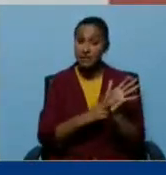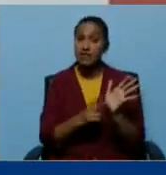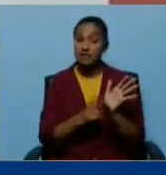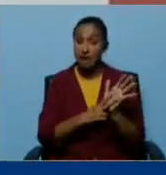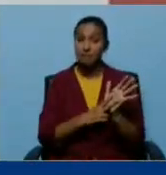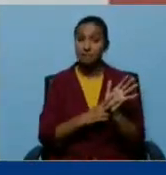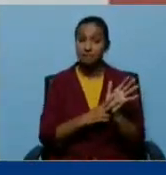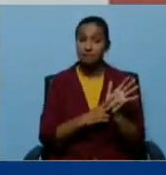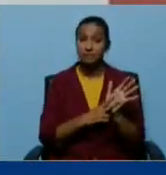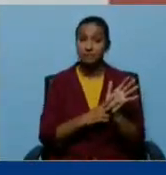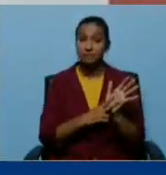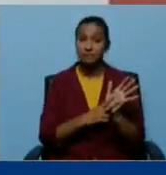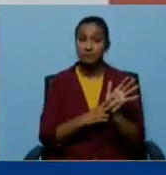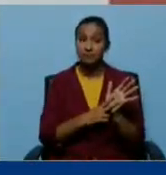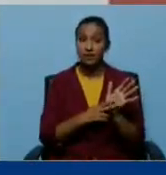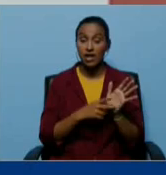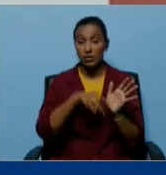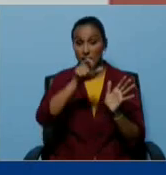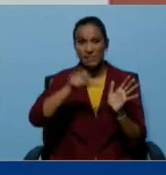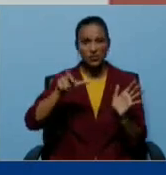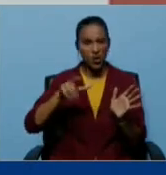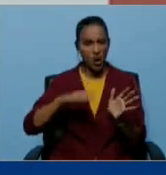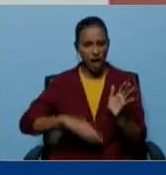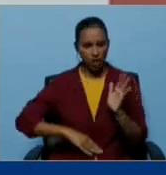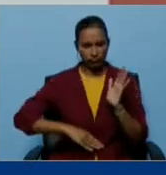Se les desbordó el odio.